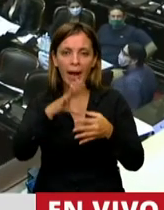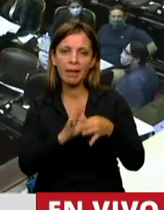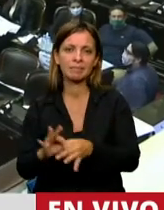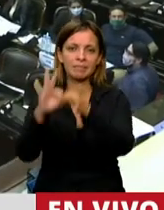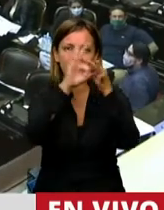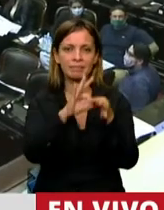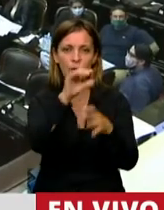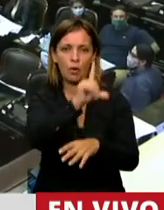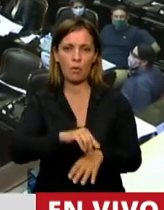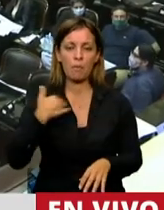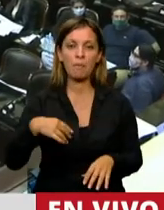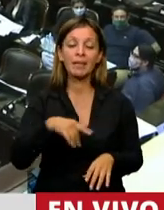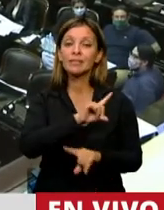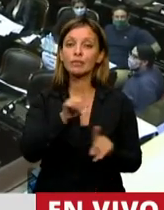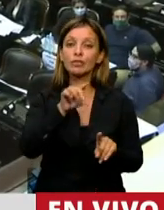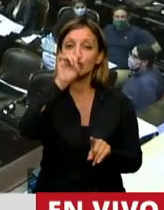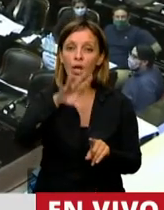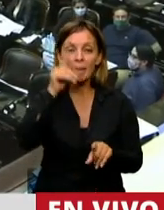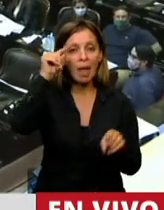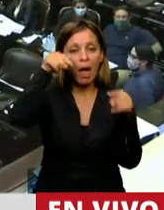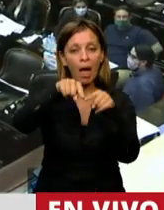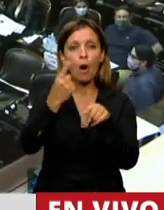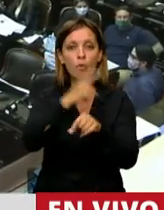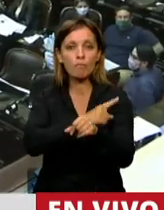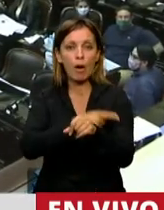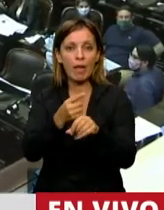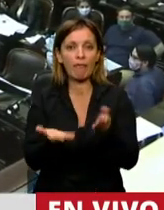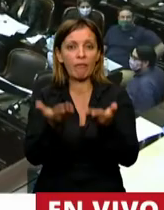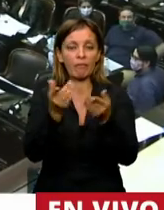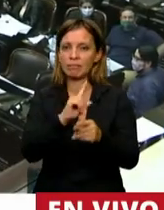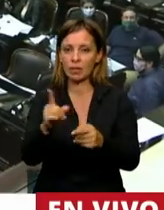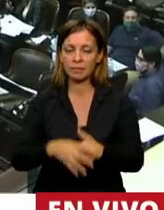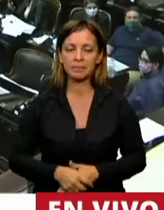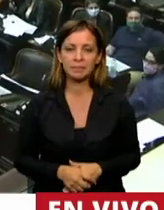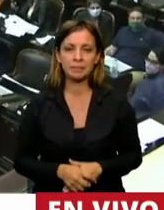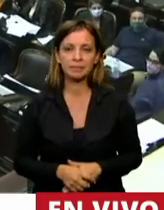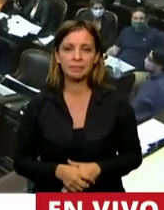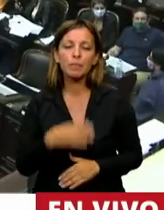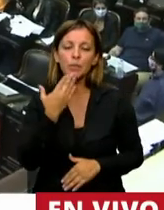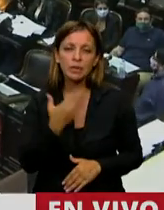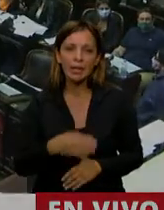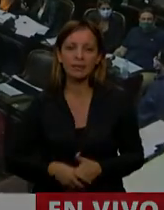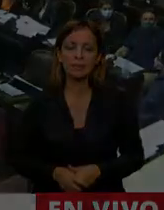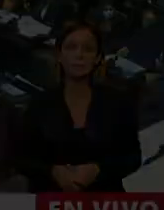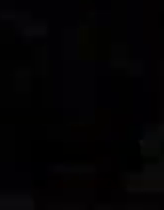un país que no solamente sea centralista. Muchas gracias. Gracias, diputada Morales.